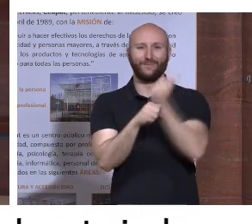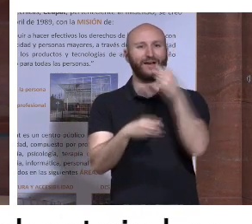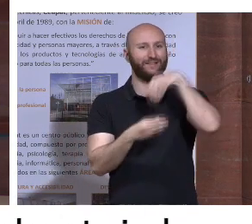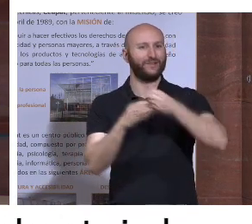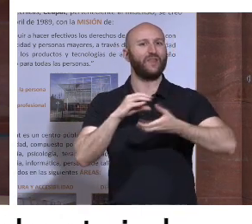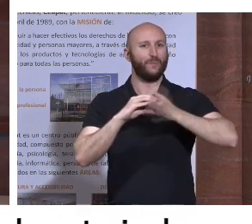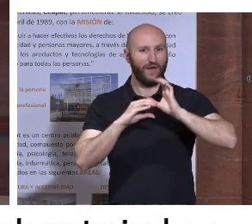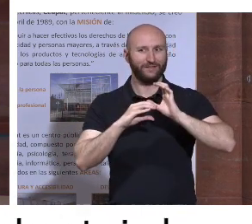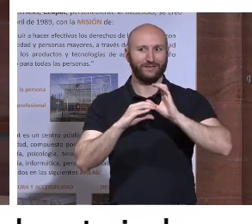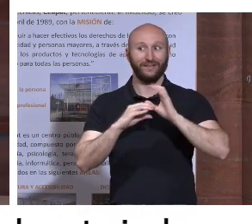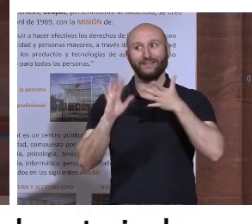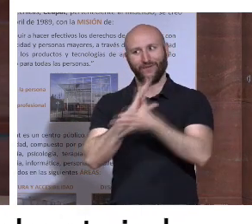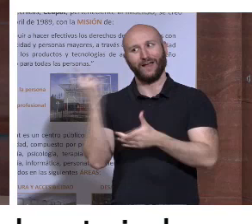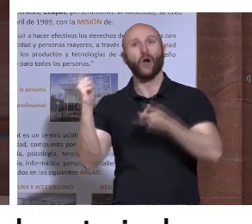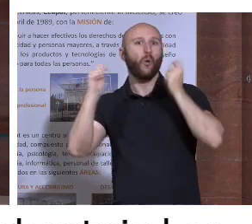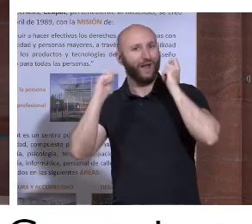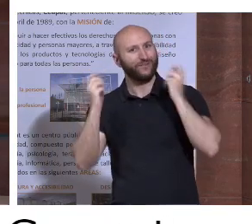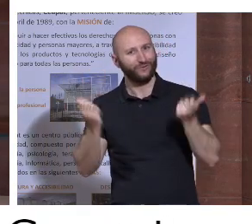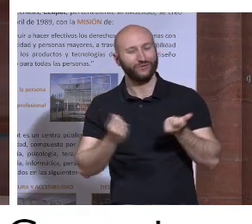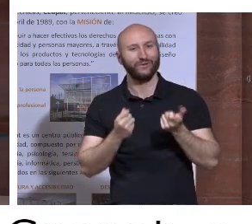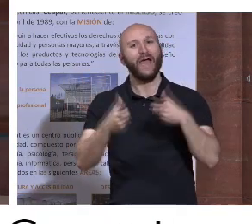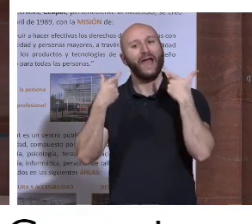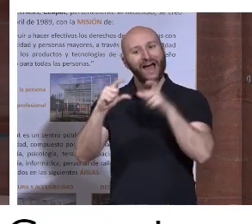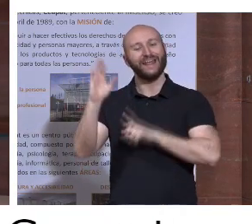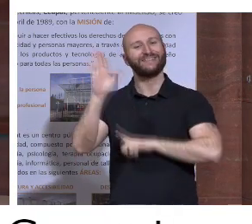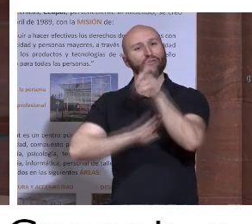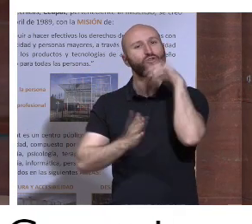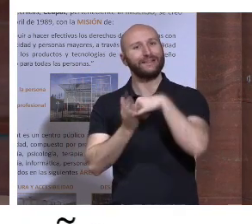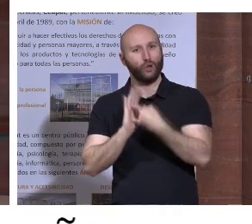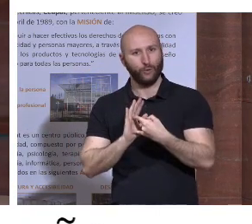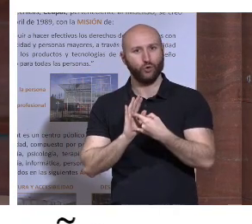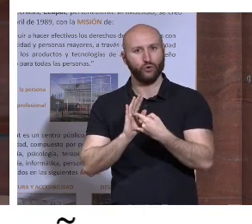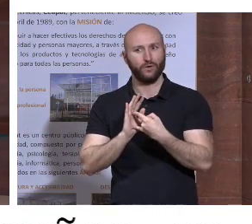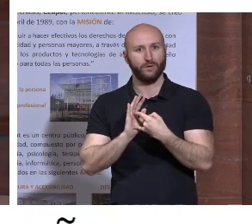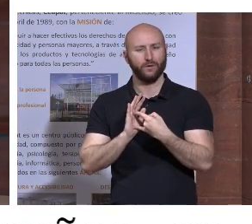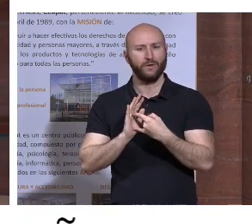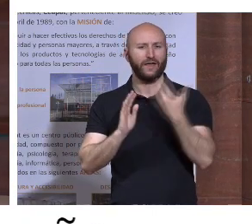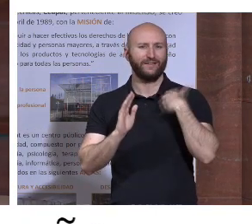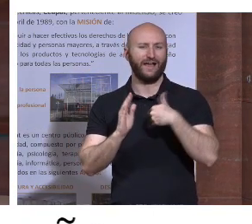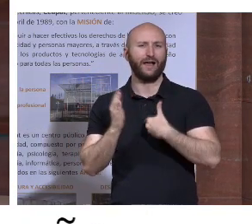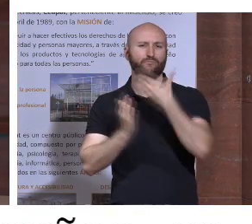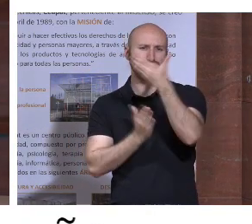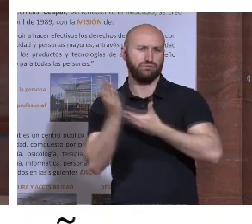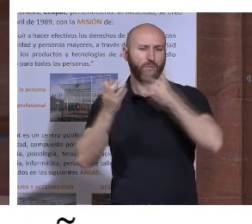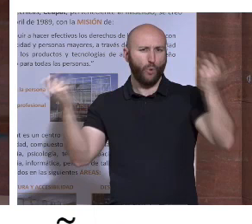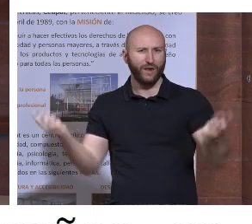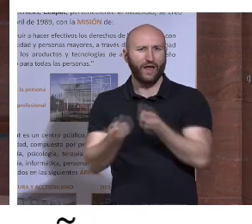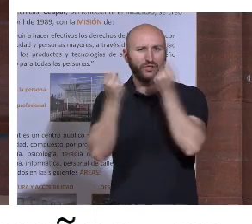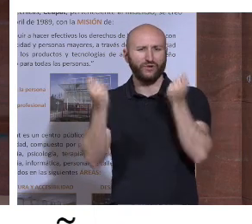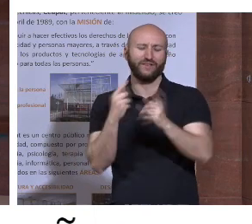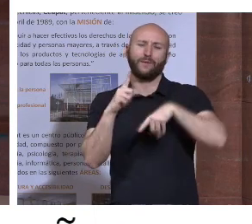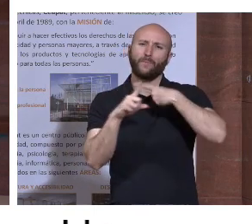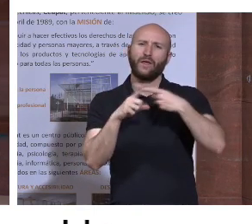que también está de cumpleaños, en el área de desarrollo tecnológico. Ha realizado publicaciones y trabajado en